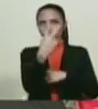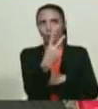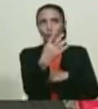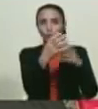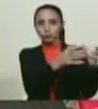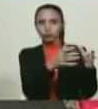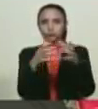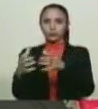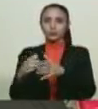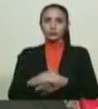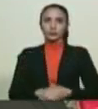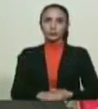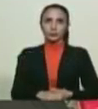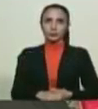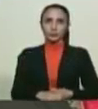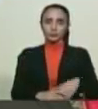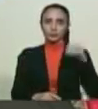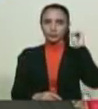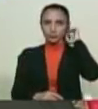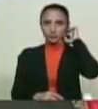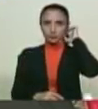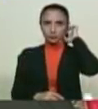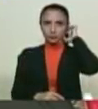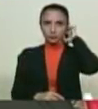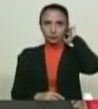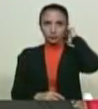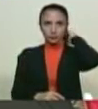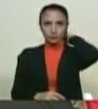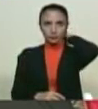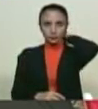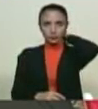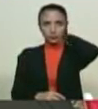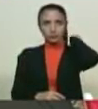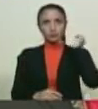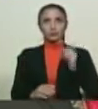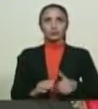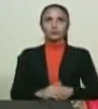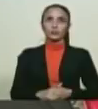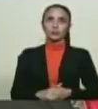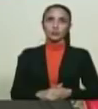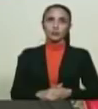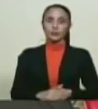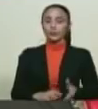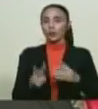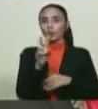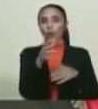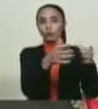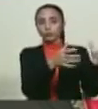Es lo segundo que quiero decir. Dos brazos de la revolución.